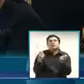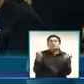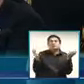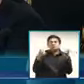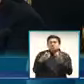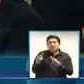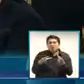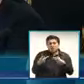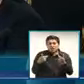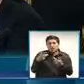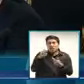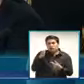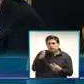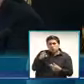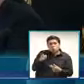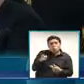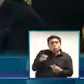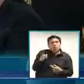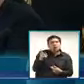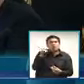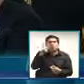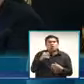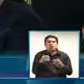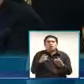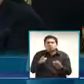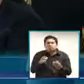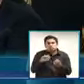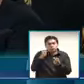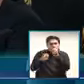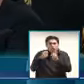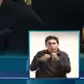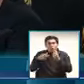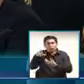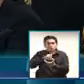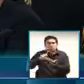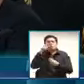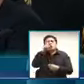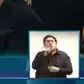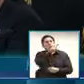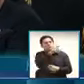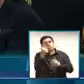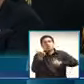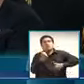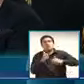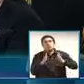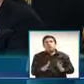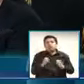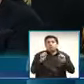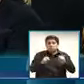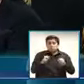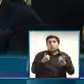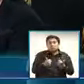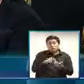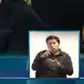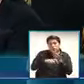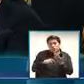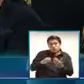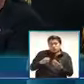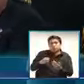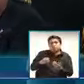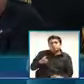y después preguntan por qué no hay transporte en la ciudad Bueno pregúntenle a su fundador Por qué no hay transporte en la ciudad pudo haber sido un buen proyecto el transurbano sin embargo